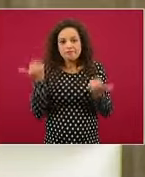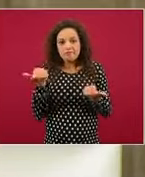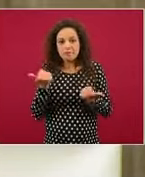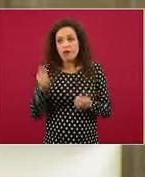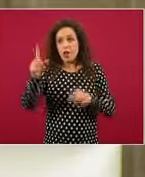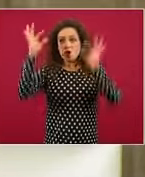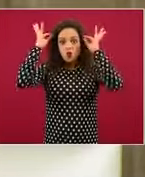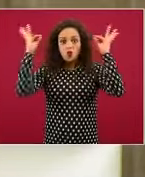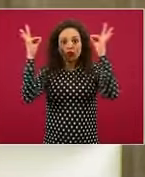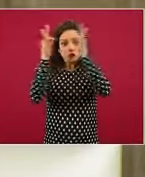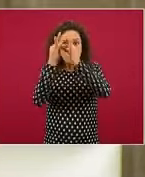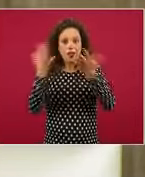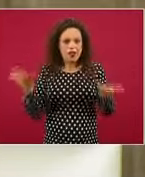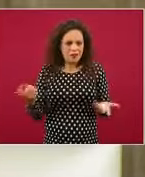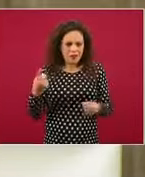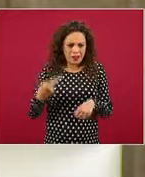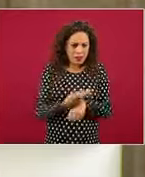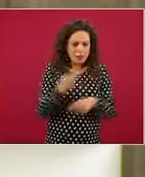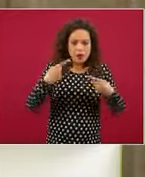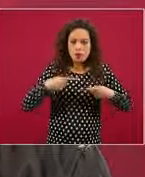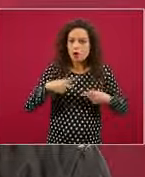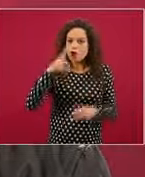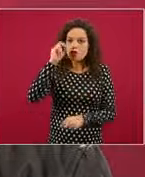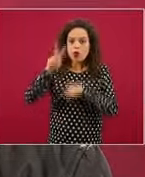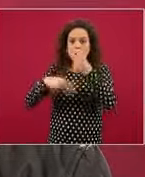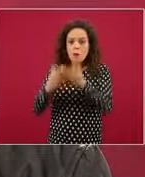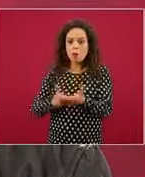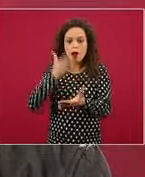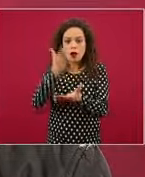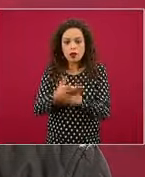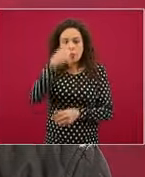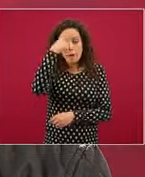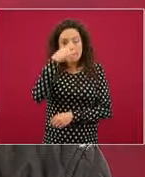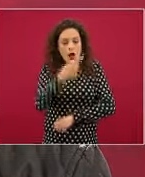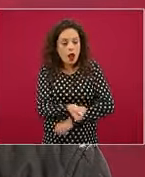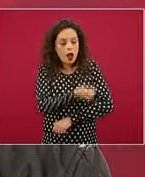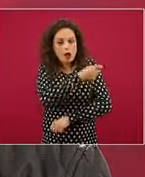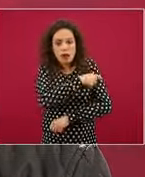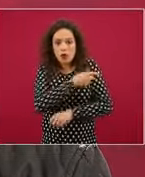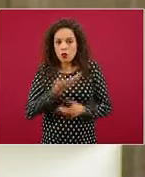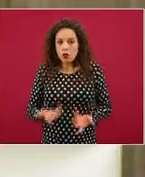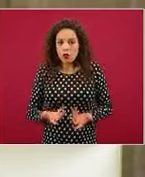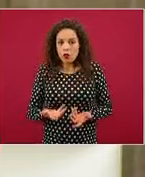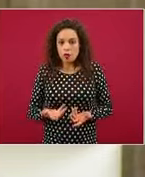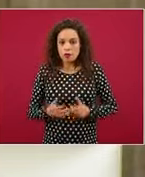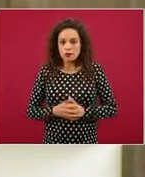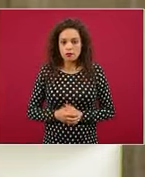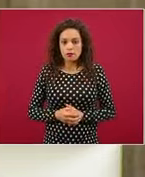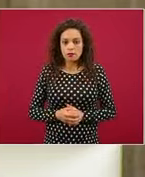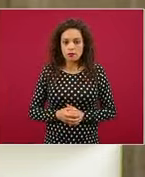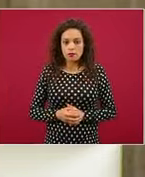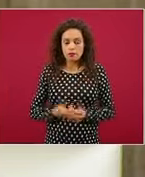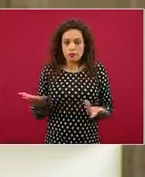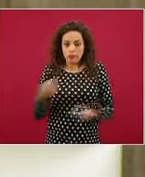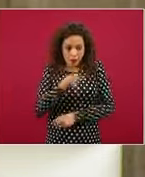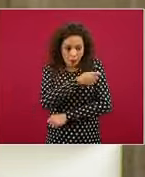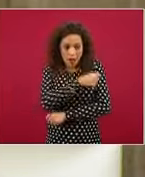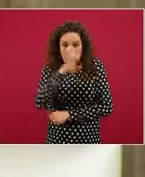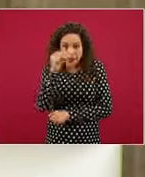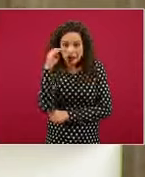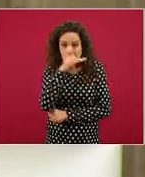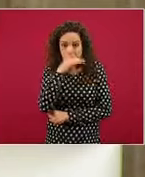la gente no está yendo a vacunarse a pesar de que la vacuna es gratis.